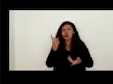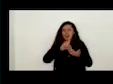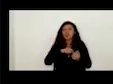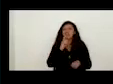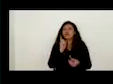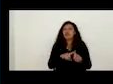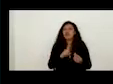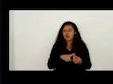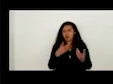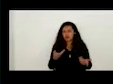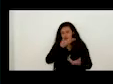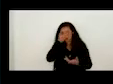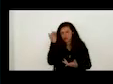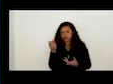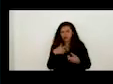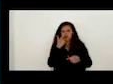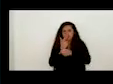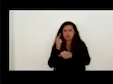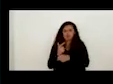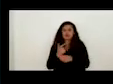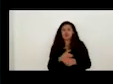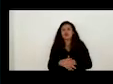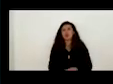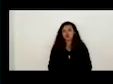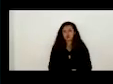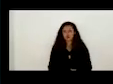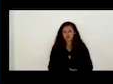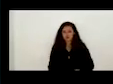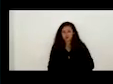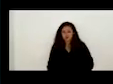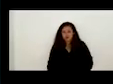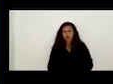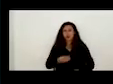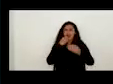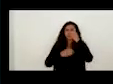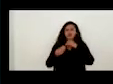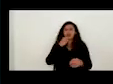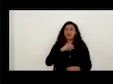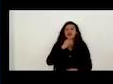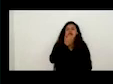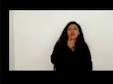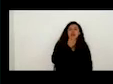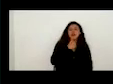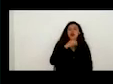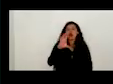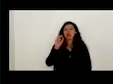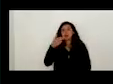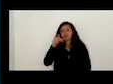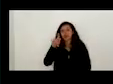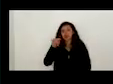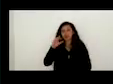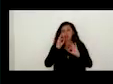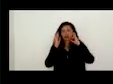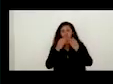todos los identifican. ¿Qué alimentos me aportan carbohidratos o azúcares de forma saludable? ¿Quién me quiere dar